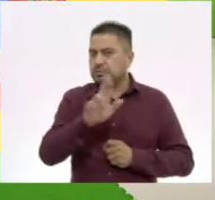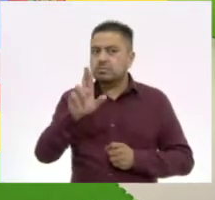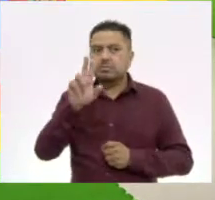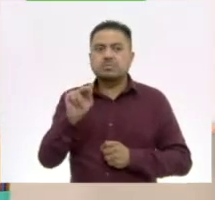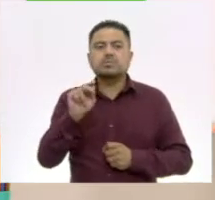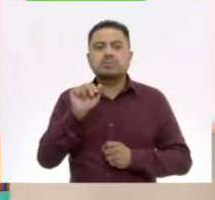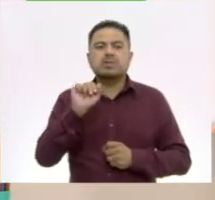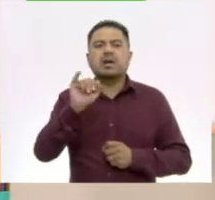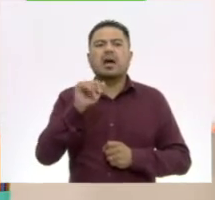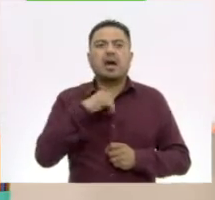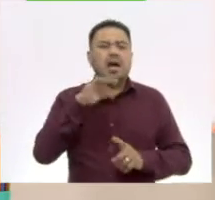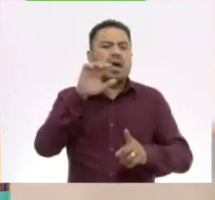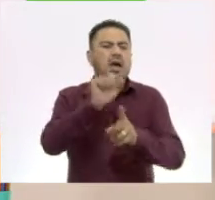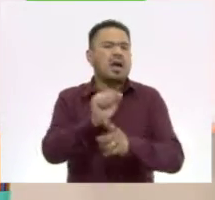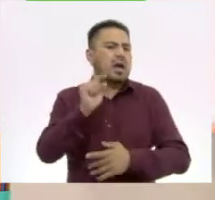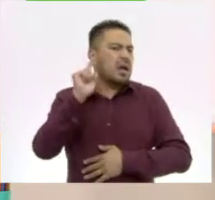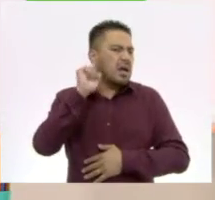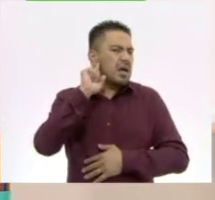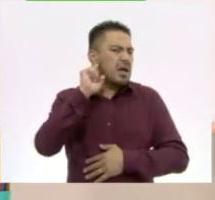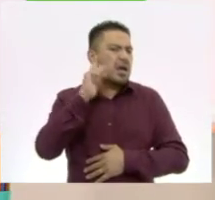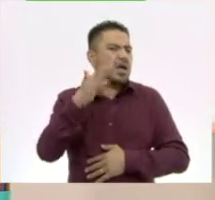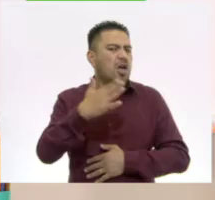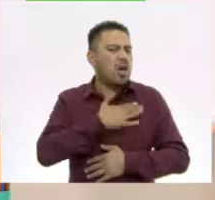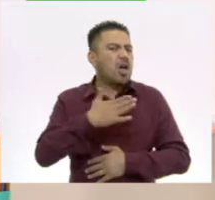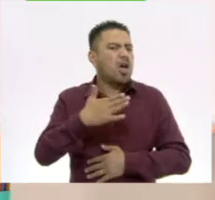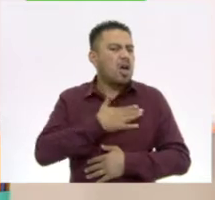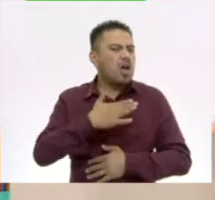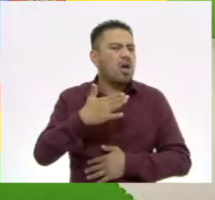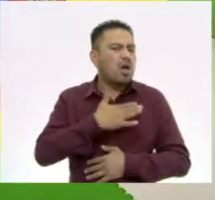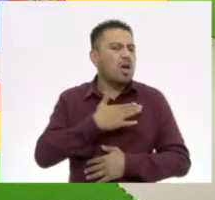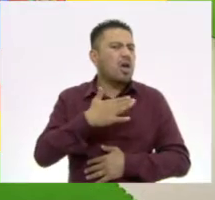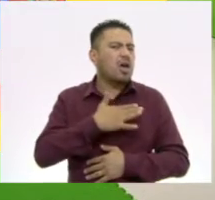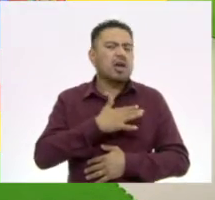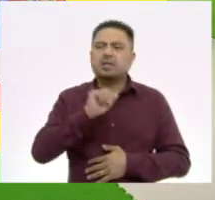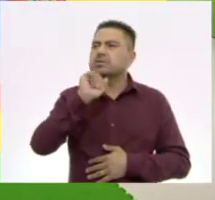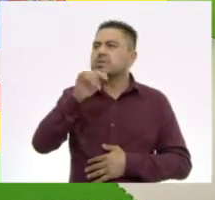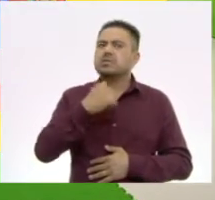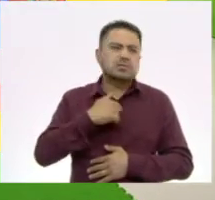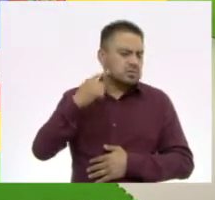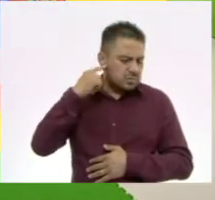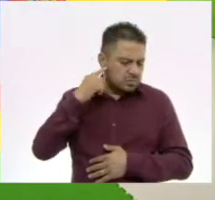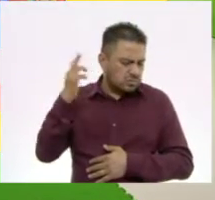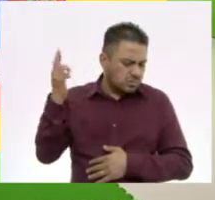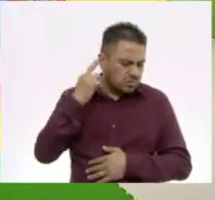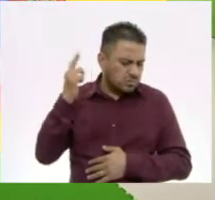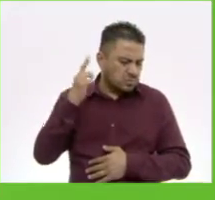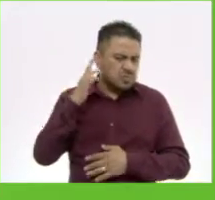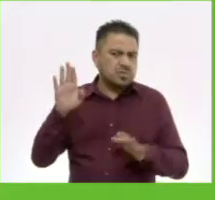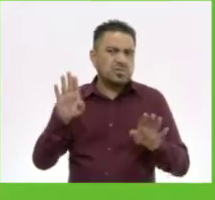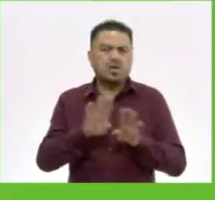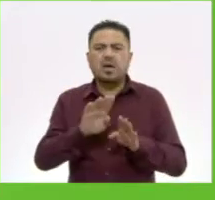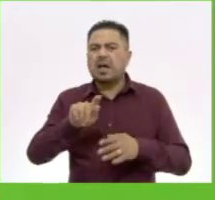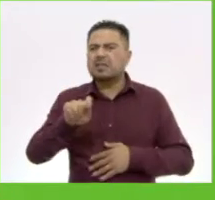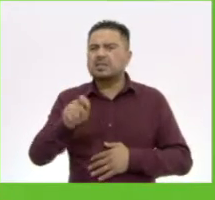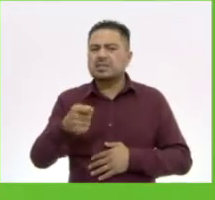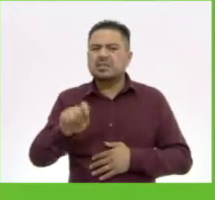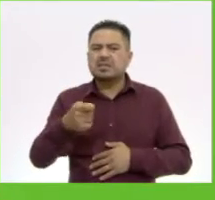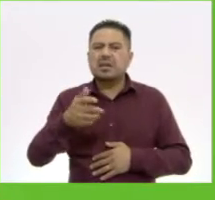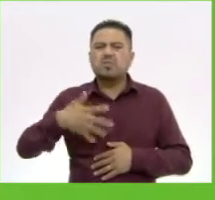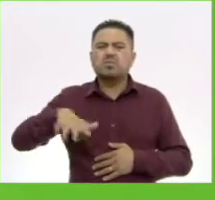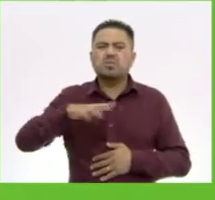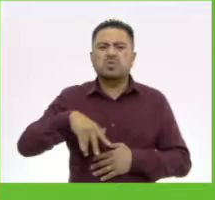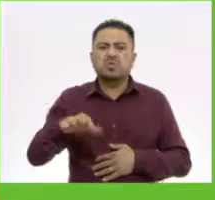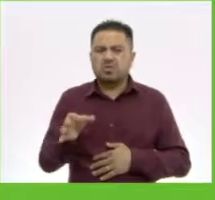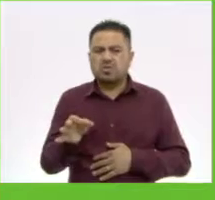es que alcance escuchar a alguien tosiendo si yo escuché el sonido como de unas llaves o buscando